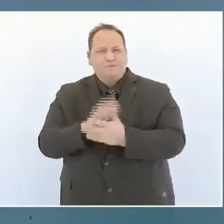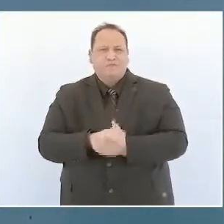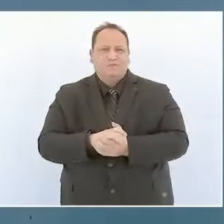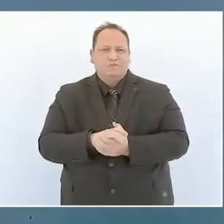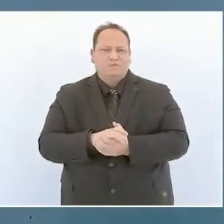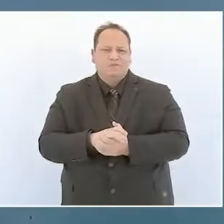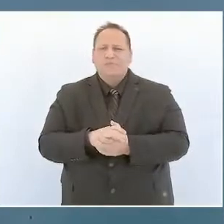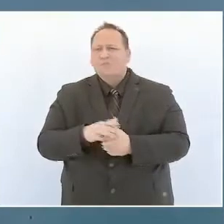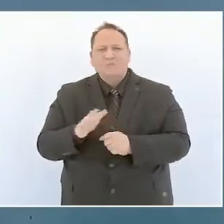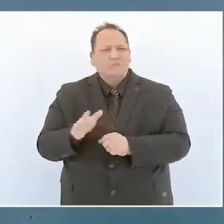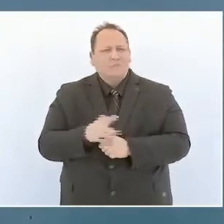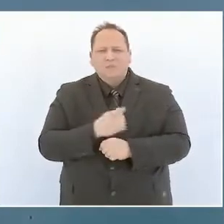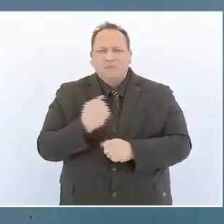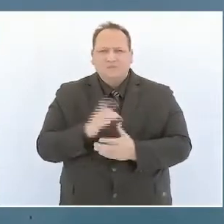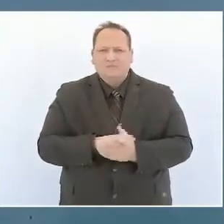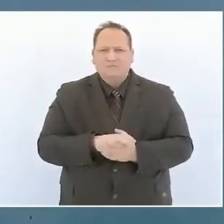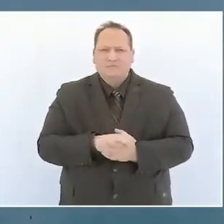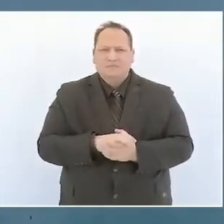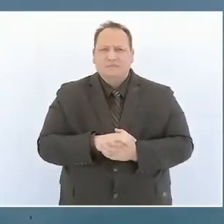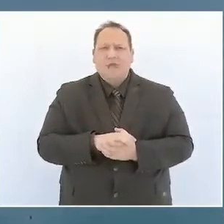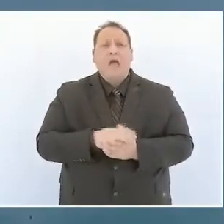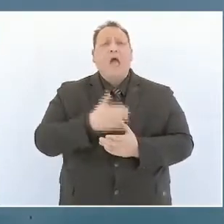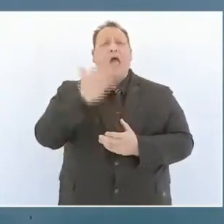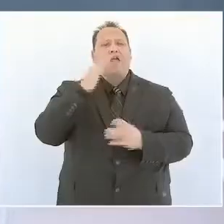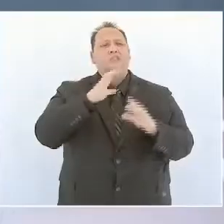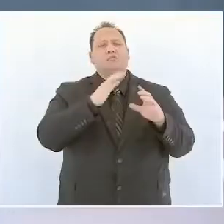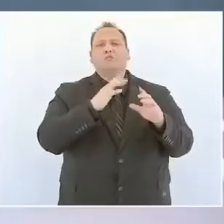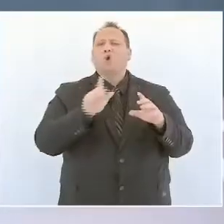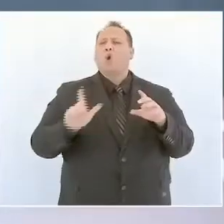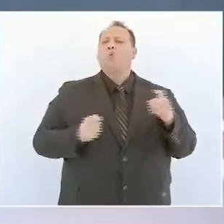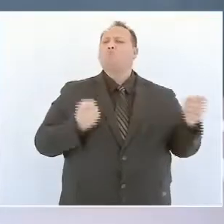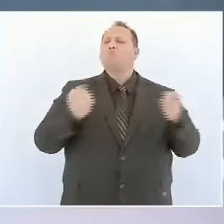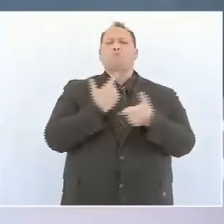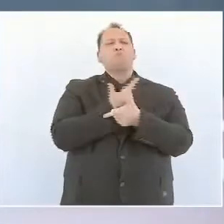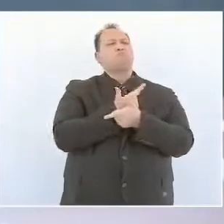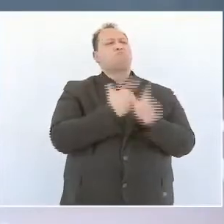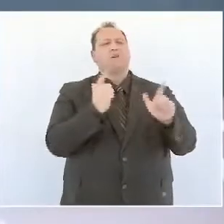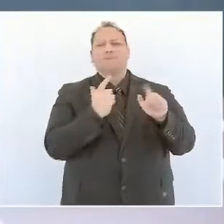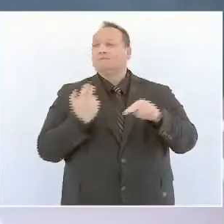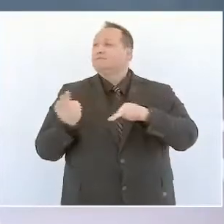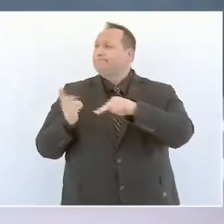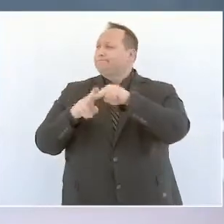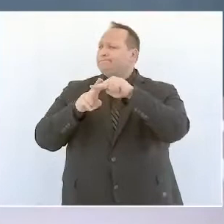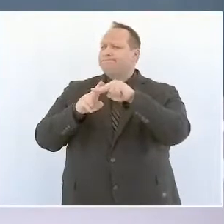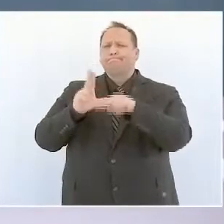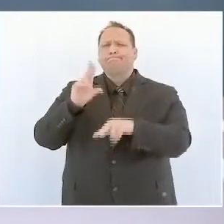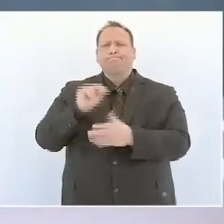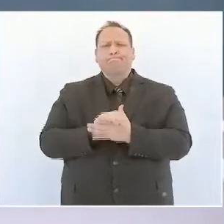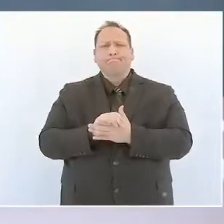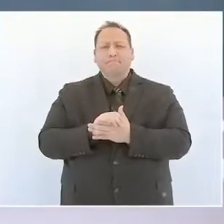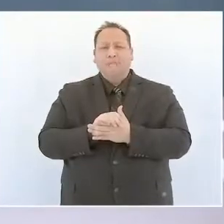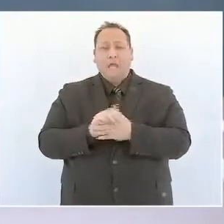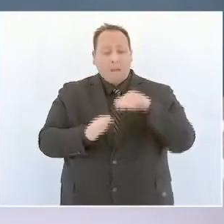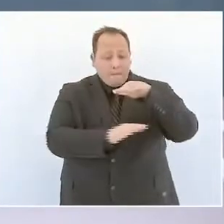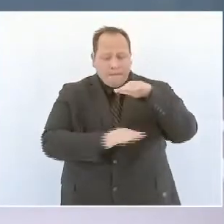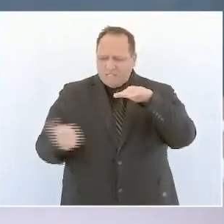porque durante todo el periodo neoliberal no aumentaron el salario